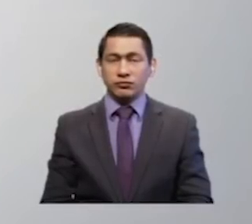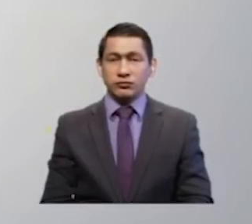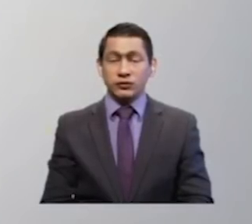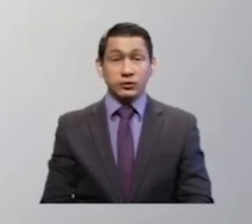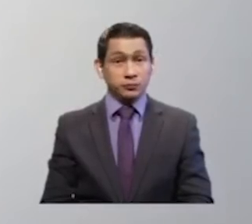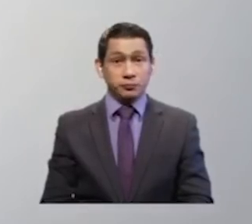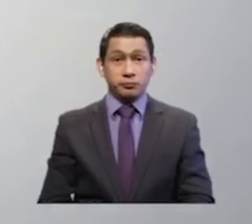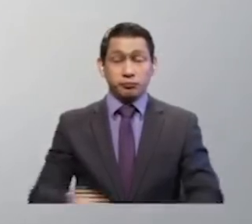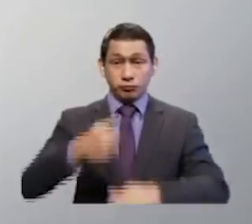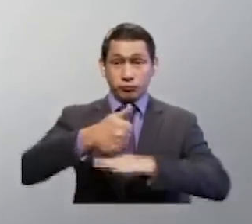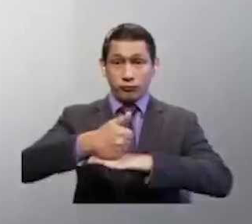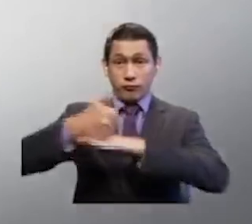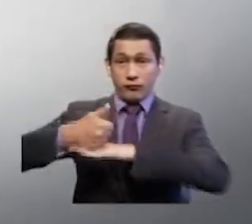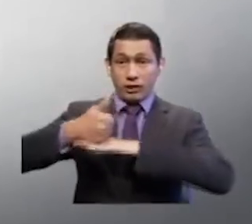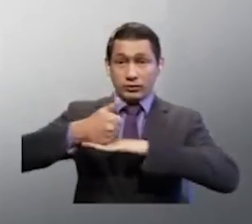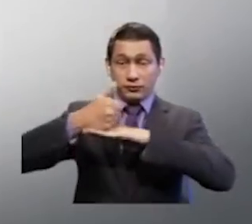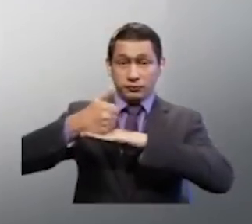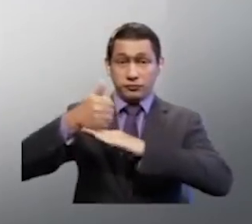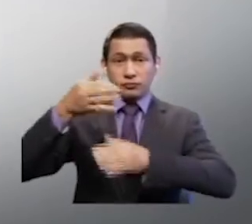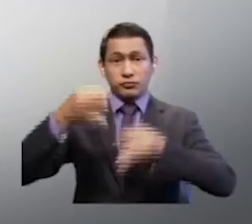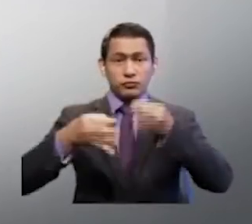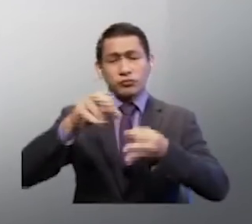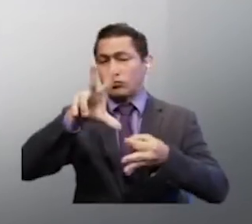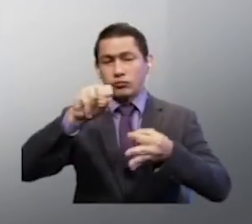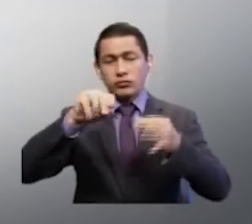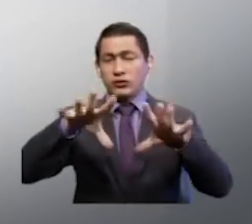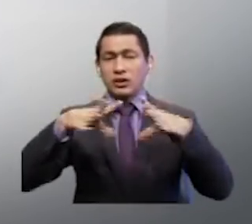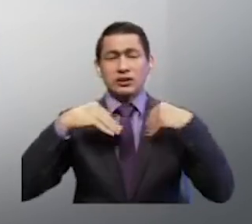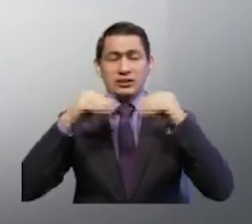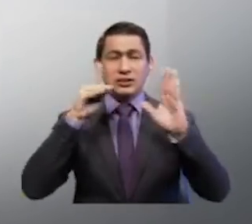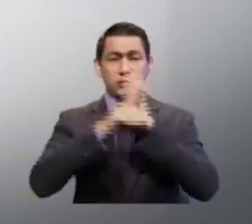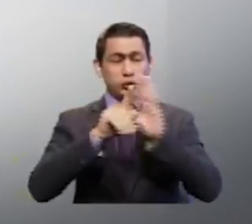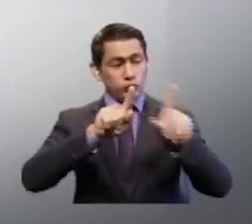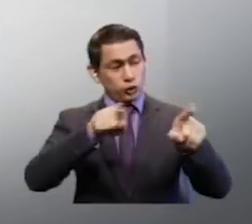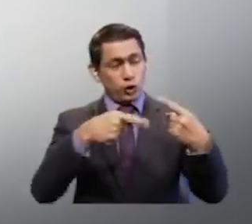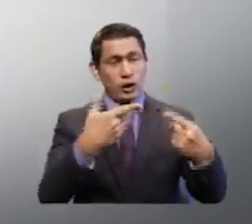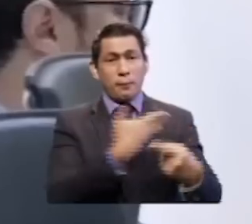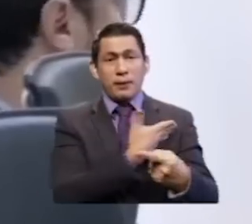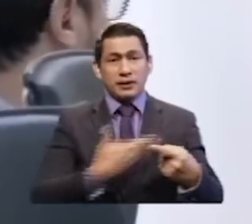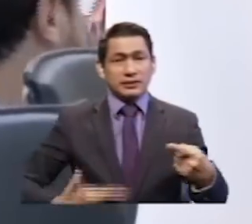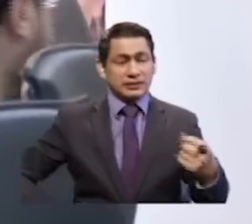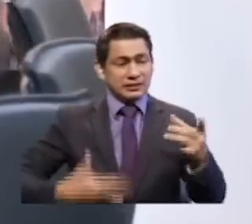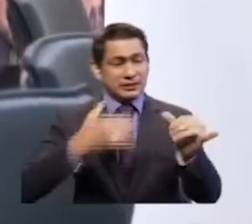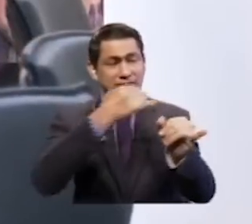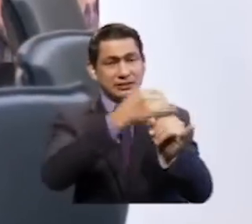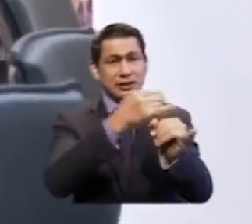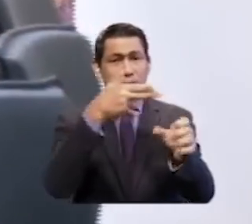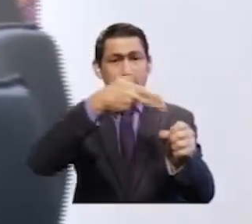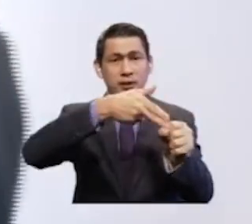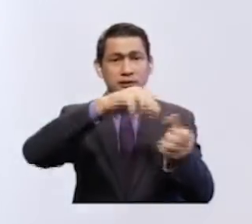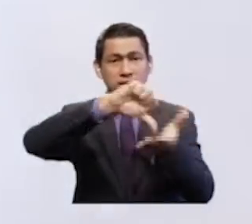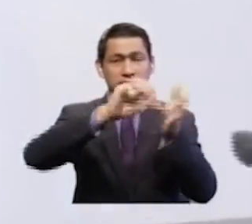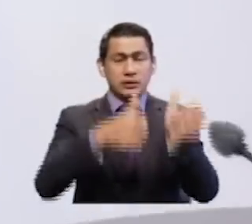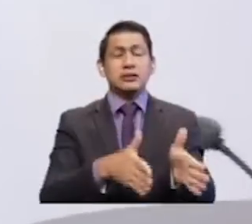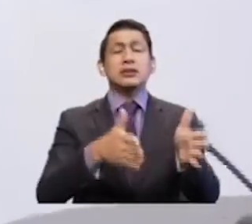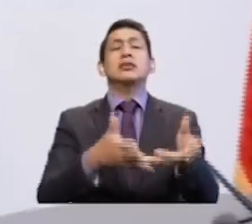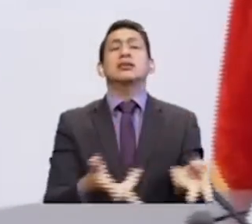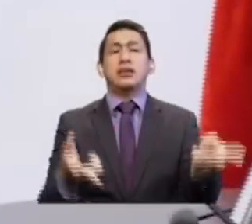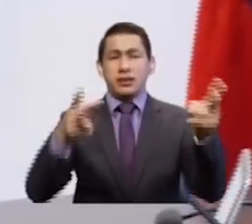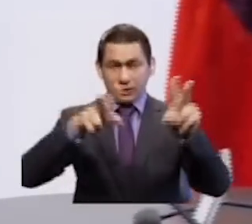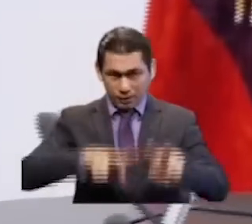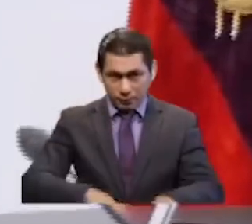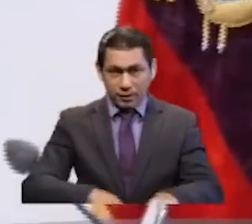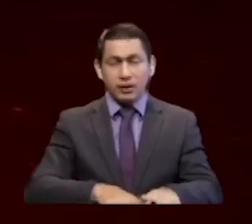Tras el fallo del Tribunal Contencioso Electoral para negar la demanda en contra del presidente del Consejo de Participación Ciudadana, Allen Berbera, y de la presidenta del